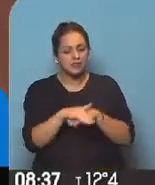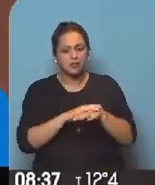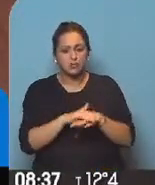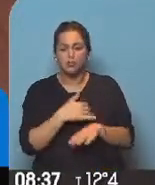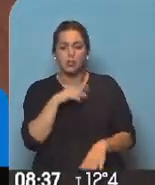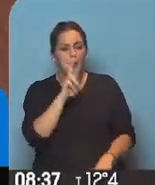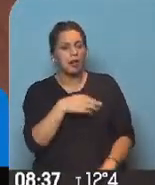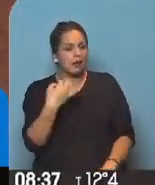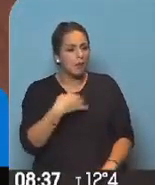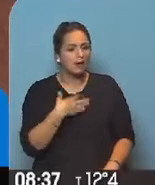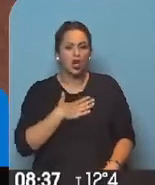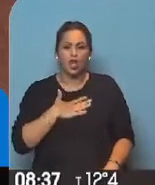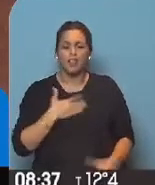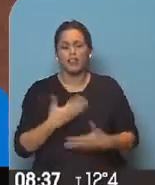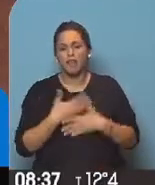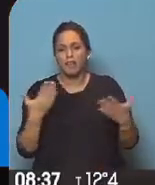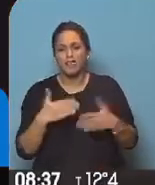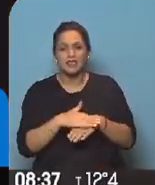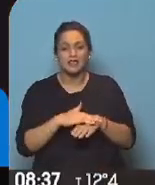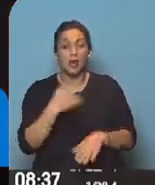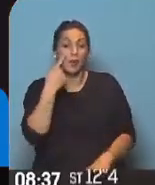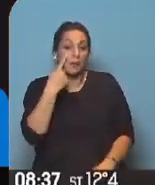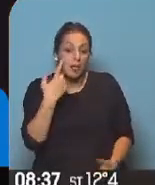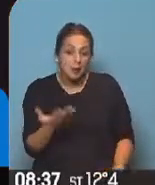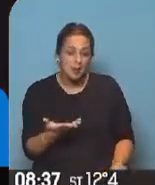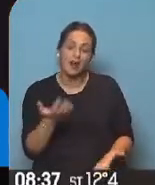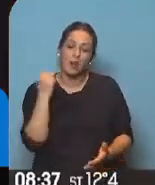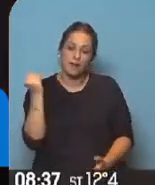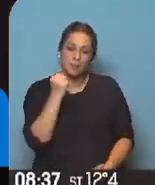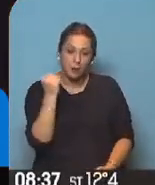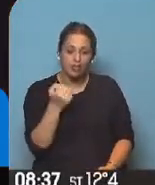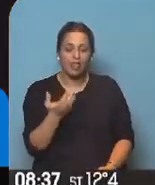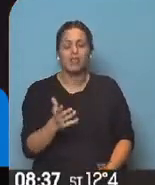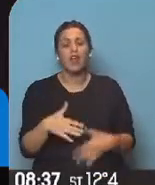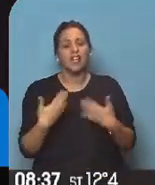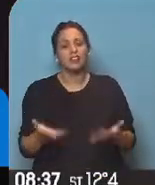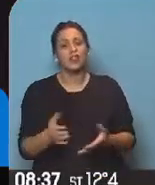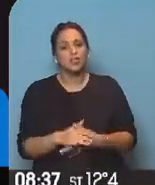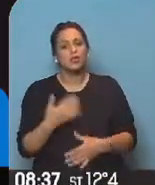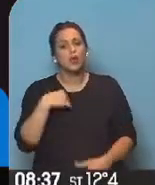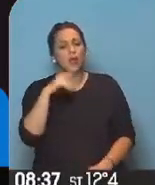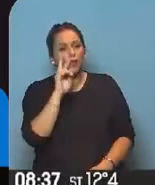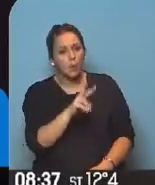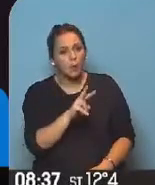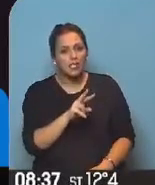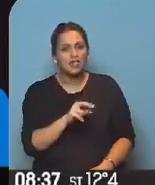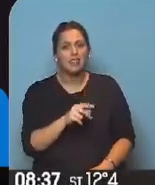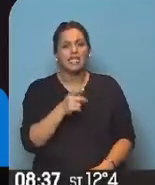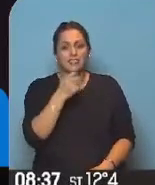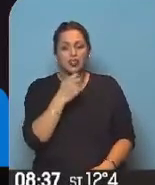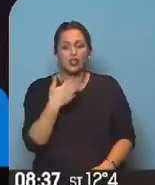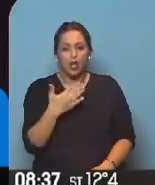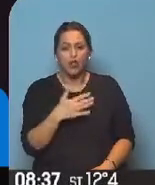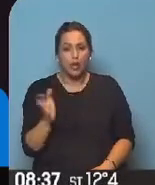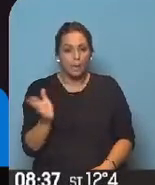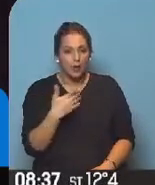contenta feliz sana no vivas o sobre todo entonces cuando la vi dije si todos pudiéramos ver